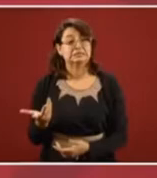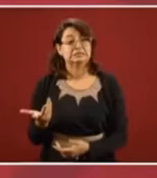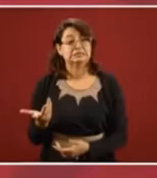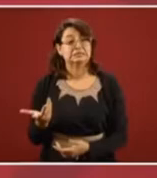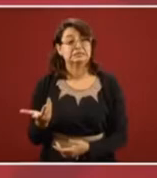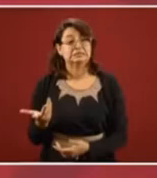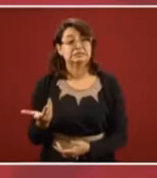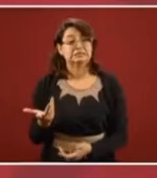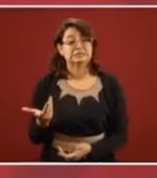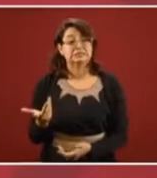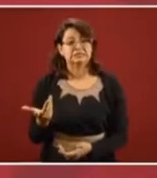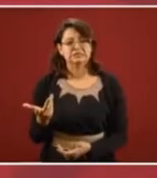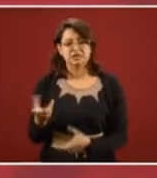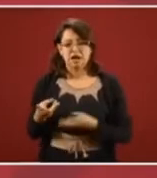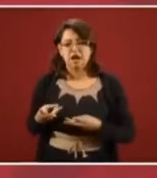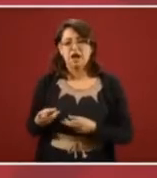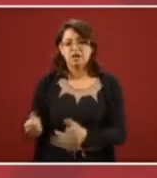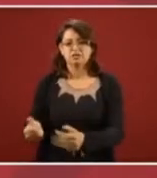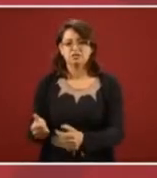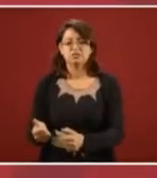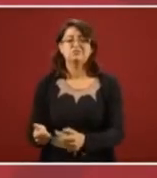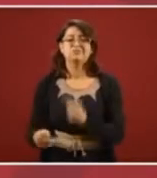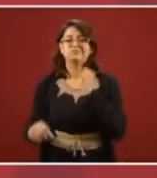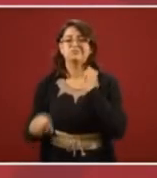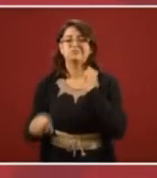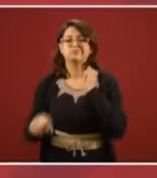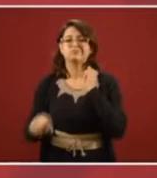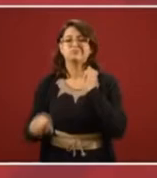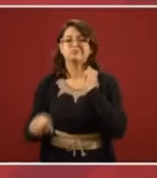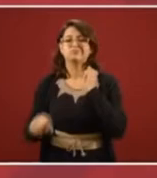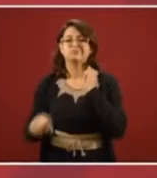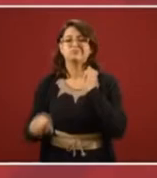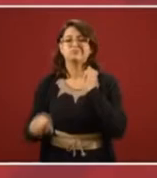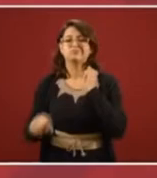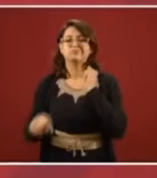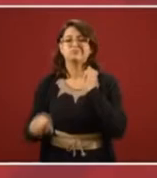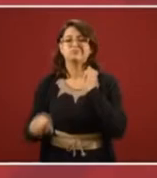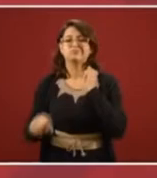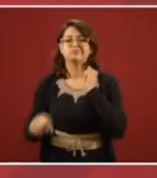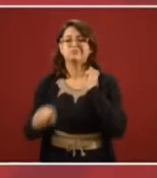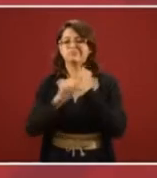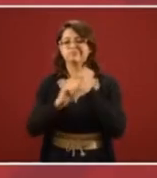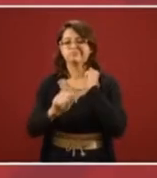expensas del transporte